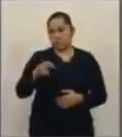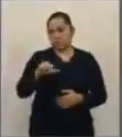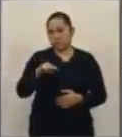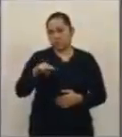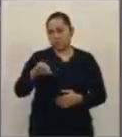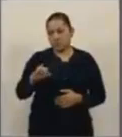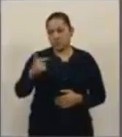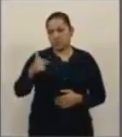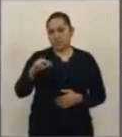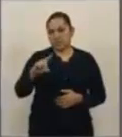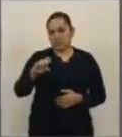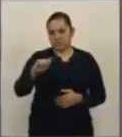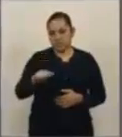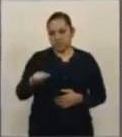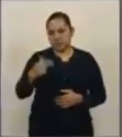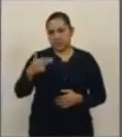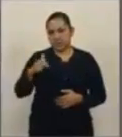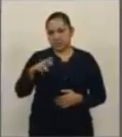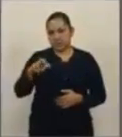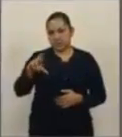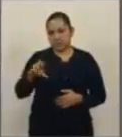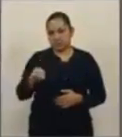Giovanni Galíndez Guerrero,